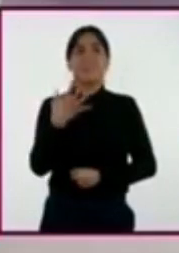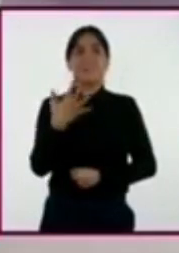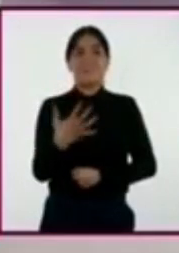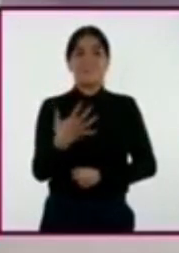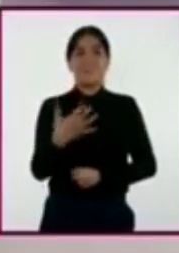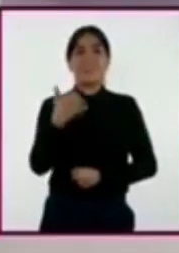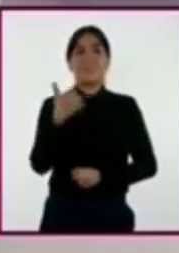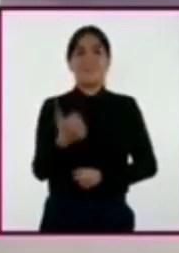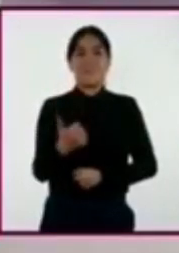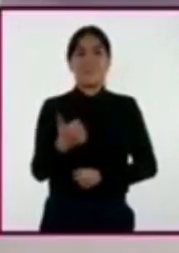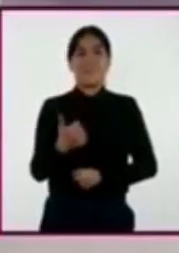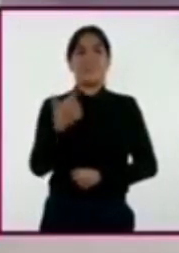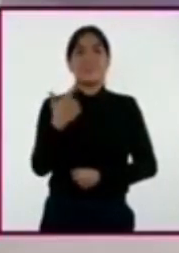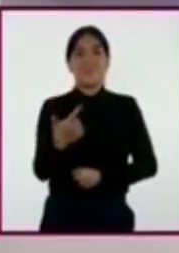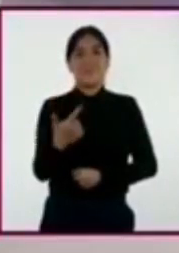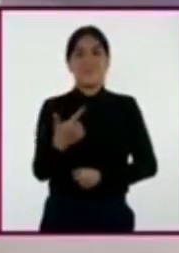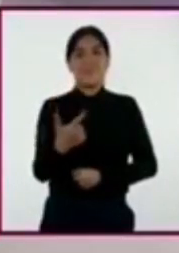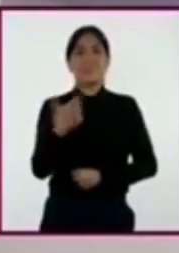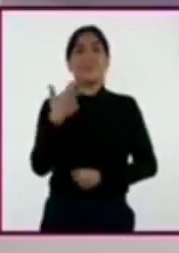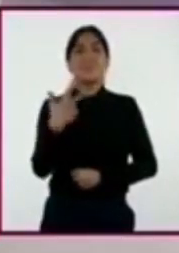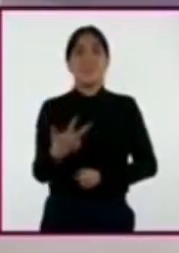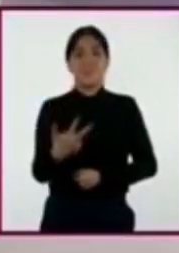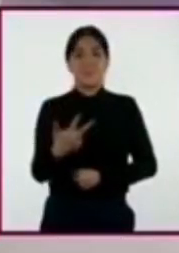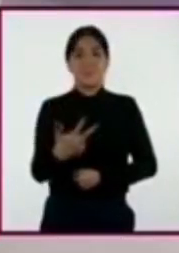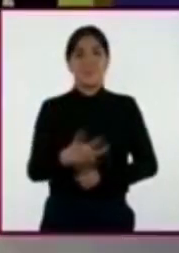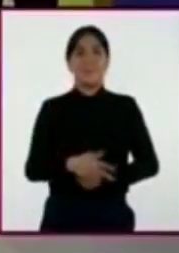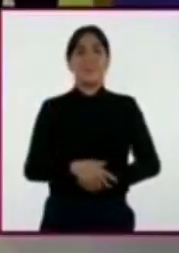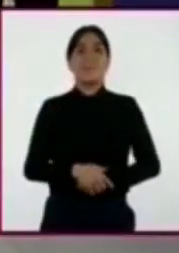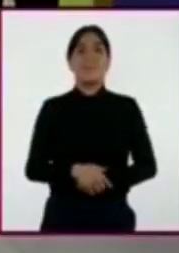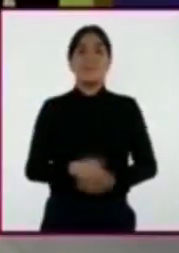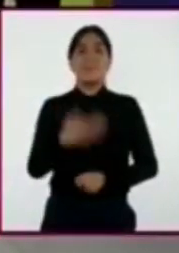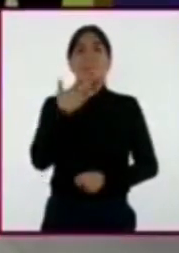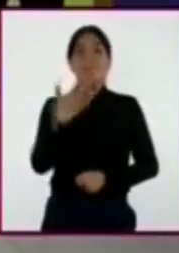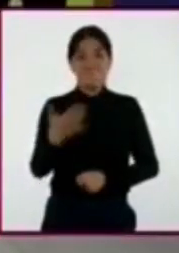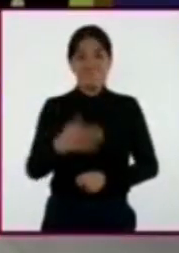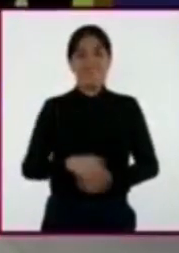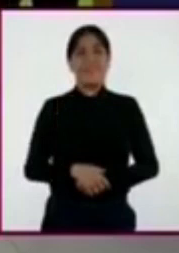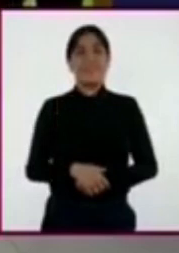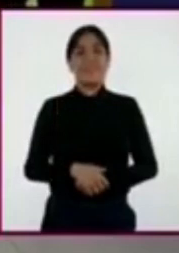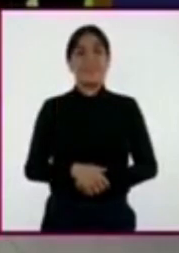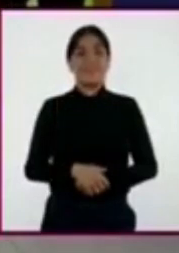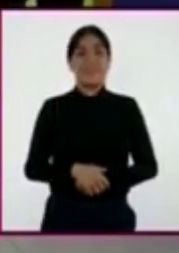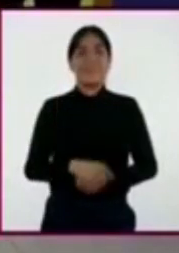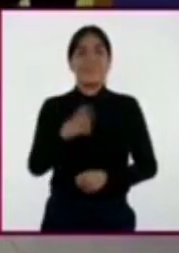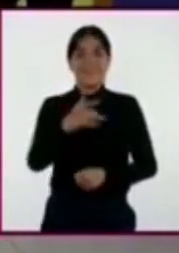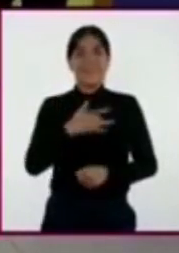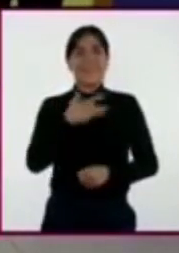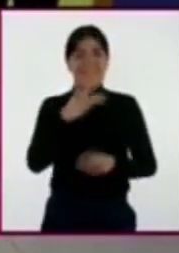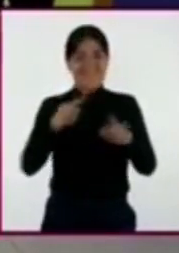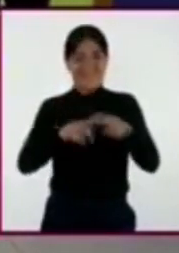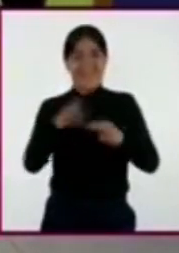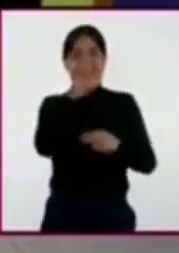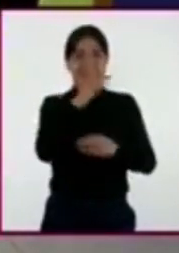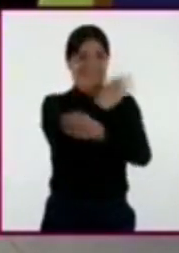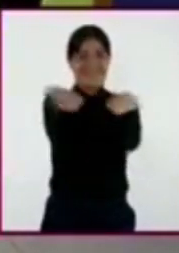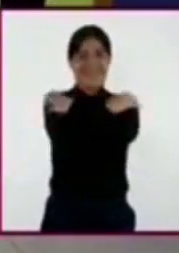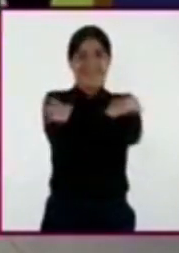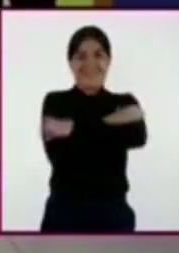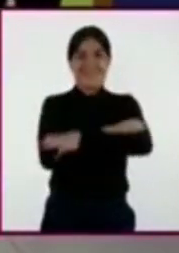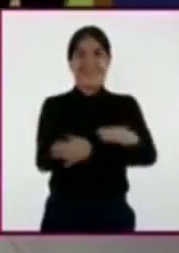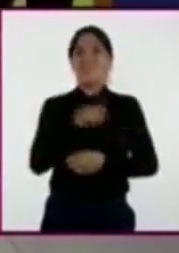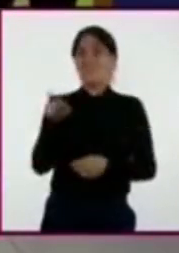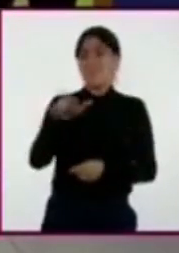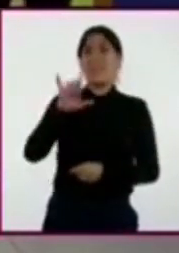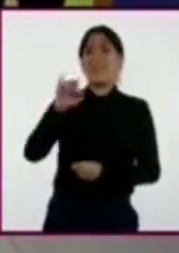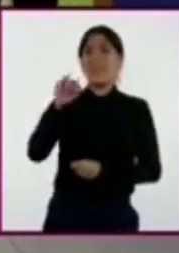4, 5, 6, 7, 8, muy bien. Comienzo a sentir el calor en mis hombros y en mis brazos. ¿Cómo te